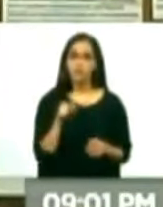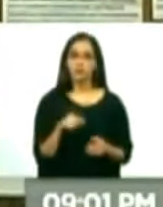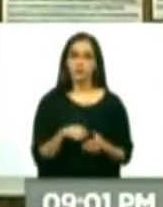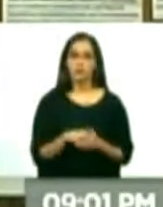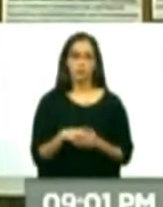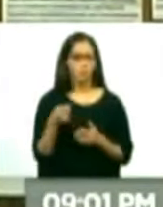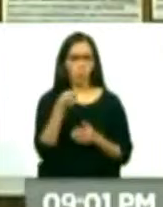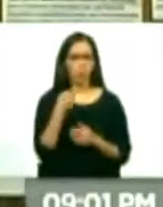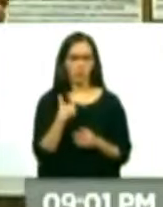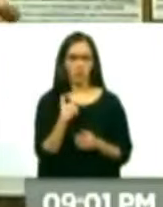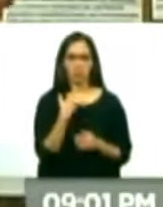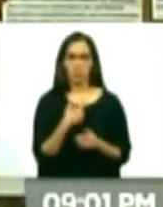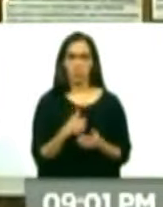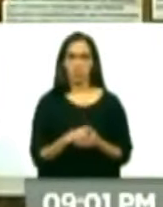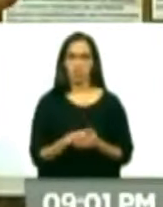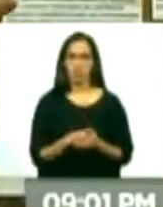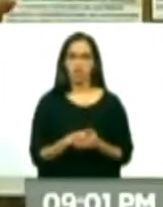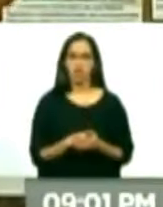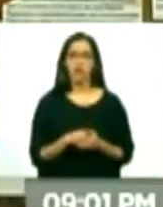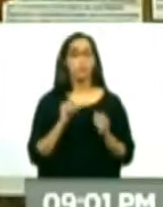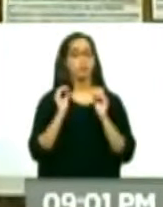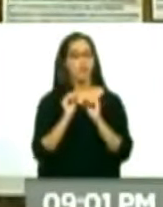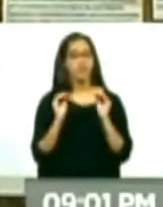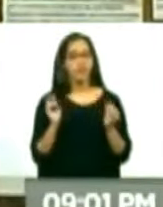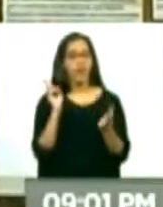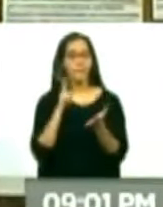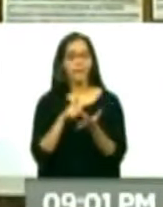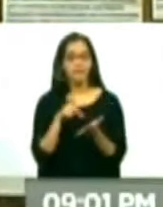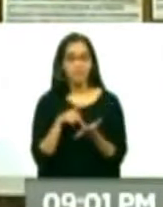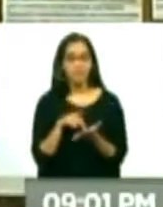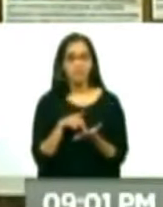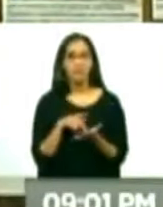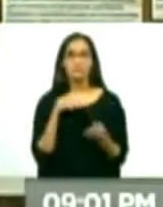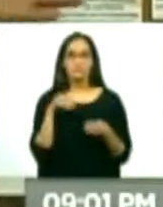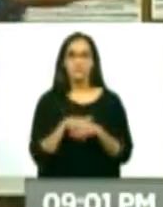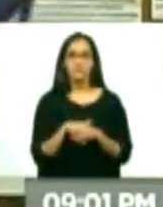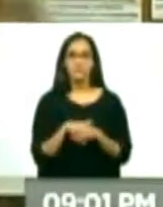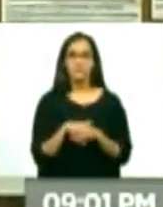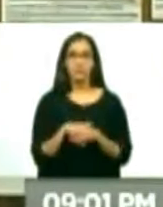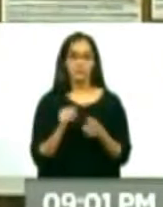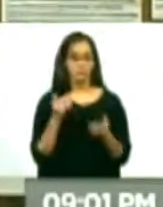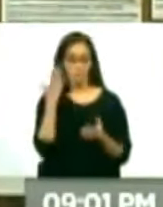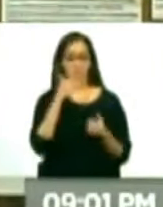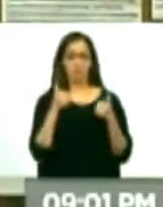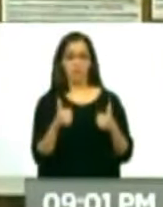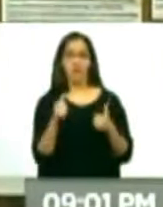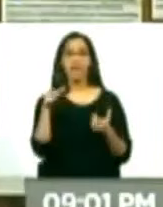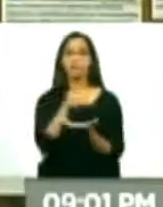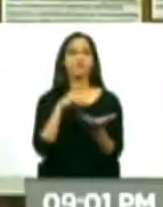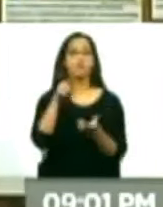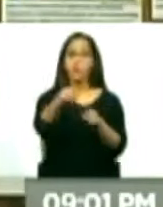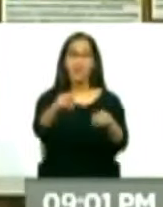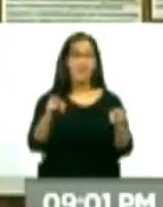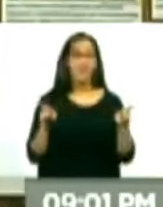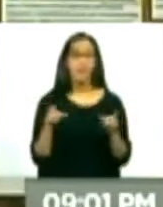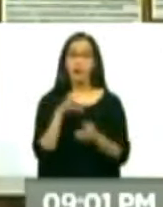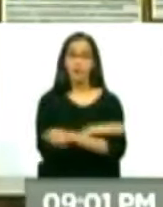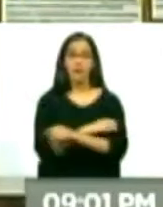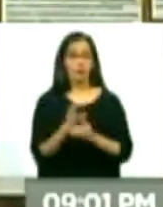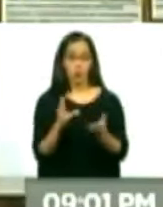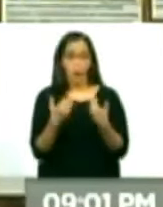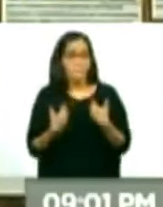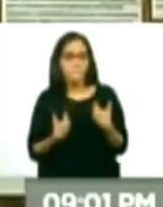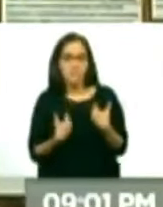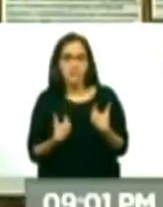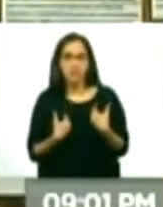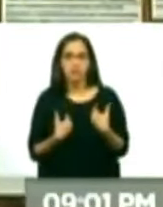que yo dije, que usted anunció que iba a participar en las elecciones. Me parece muy bien. Ahora, ese es su problema con la oposición, no conmigo.